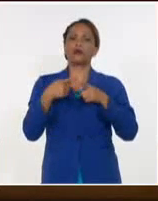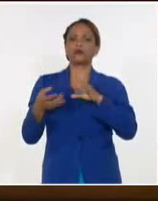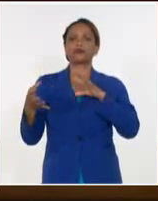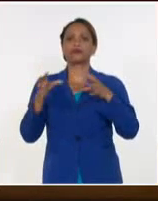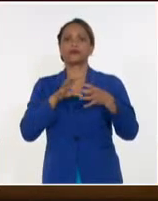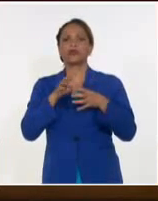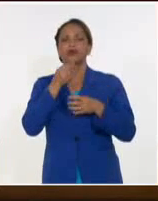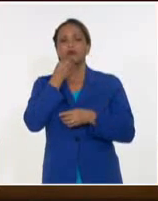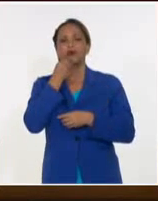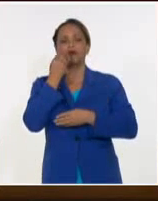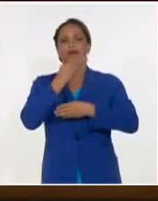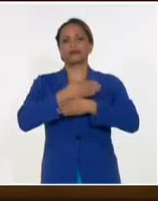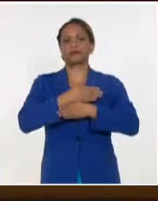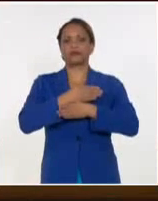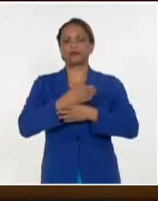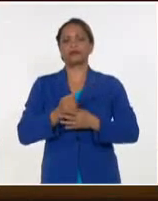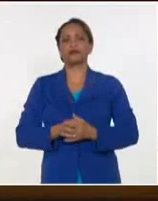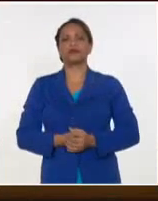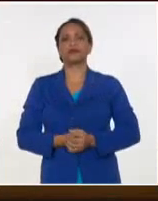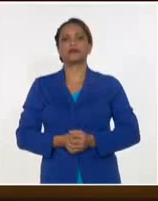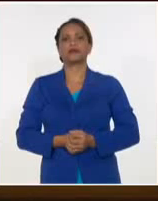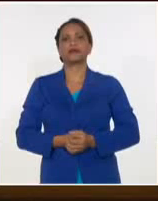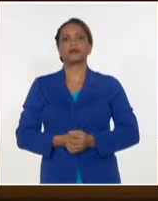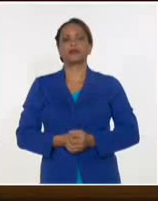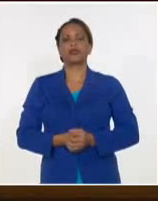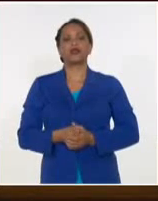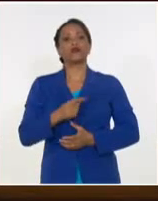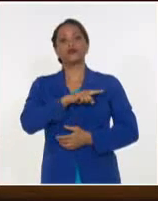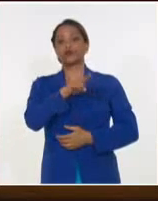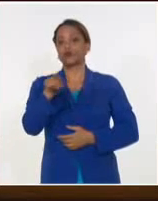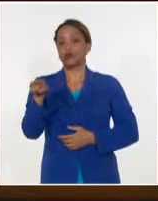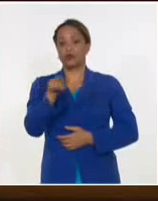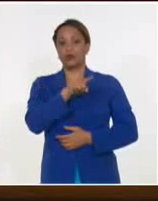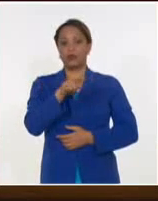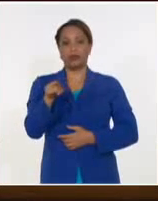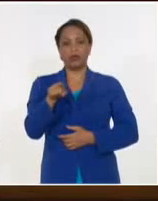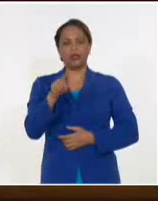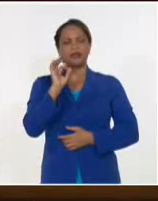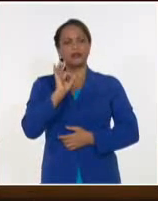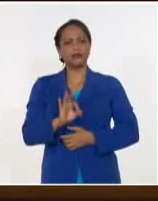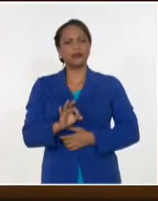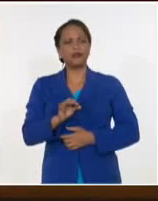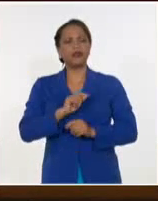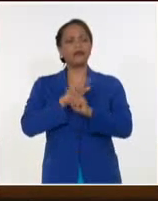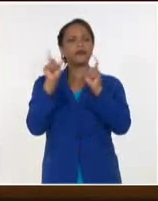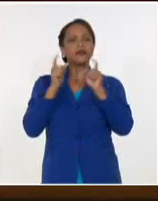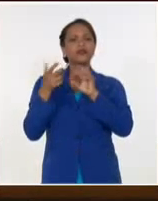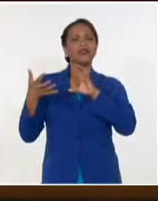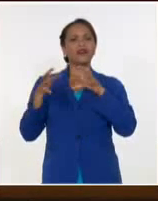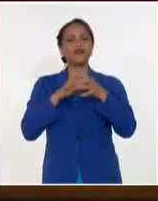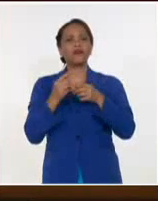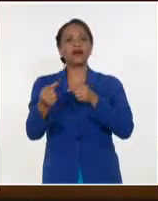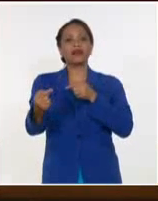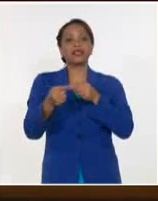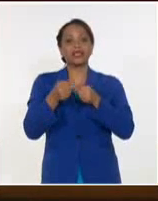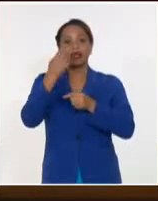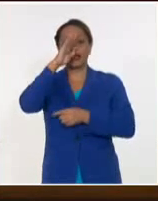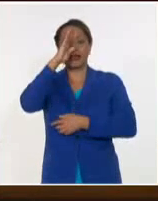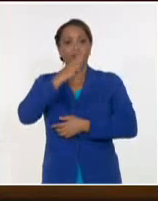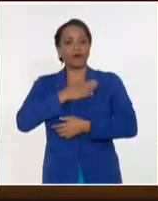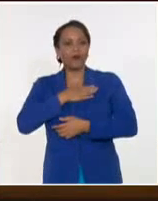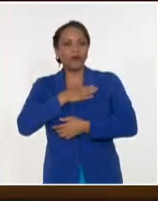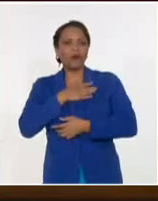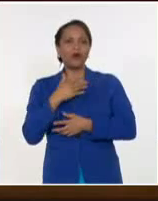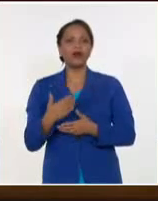puedan impedirlo. En casi todos ustedes impresiona el modo en que se acercan a la patria con una actitud